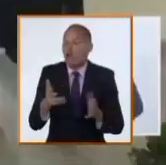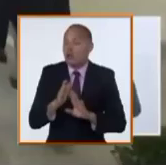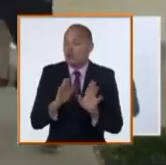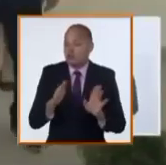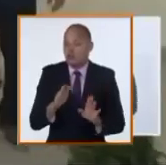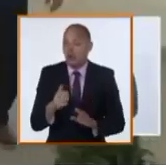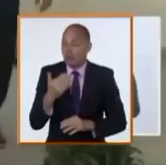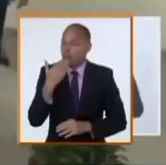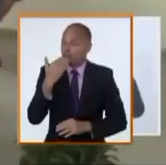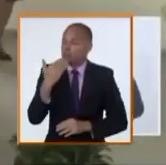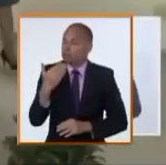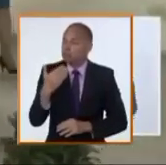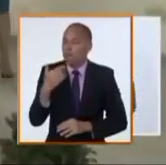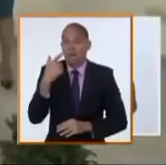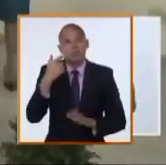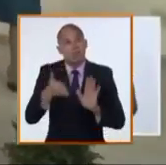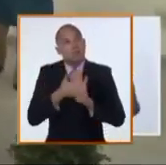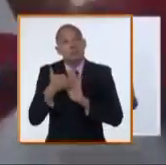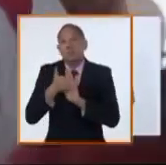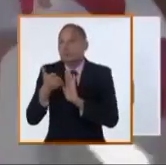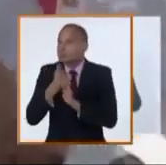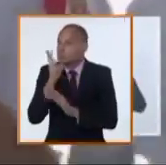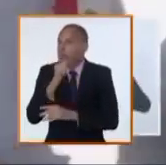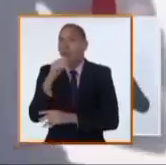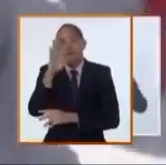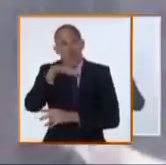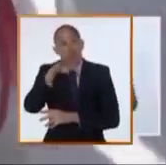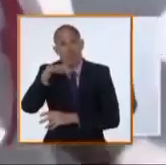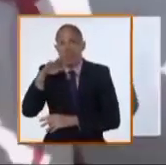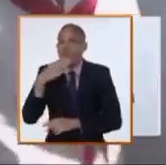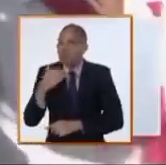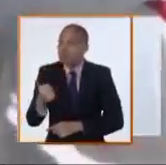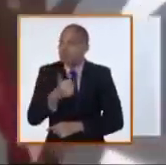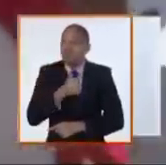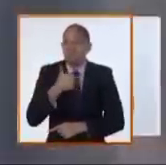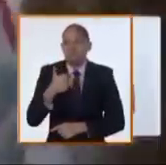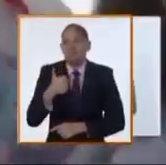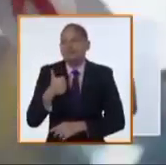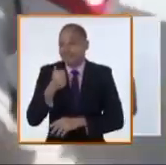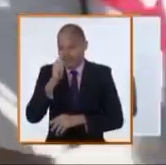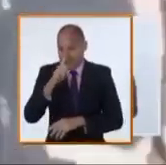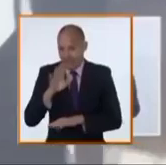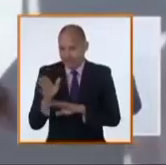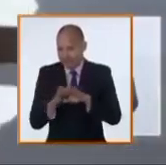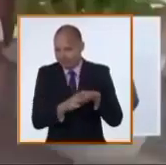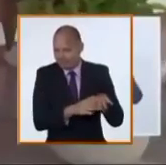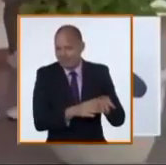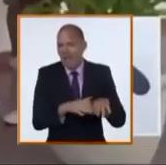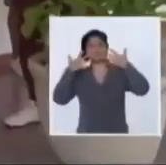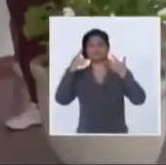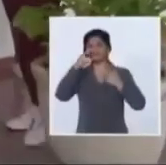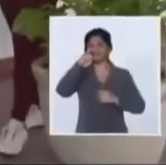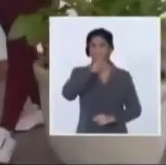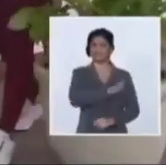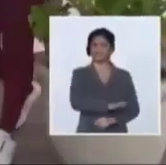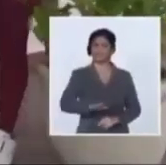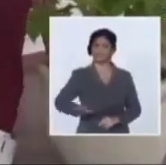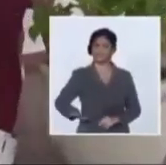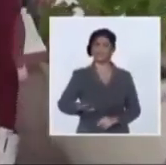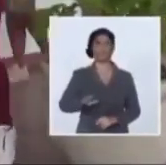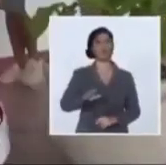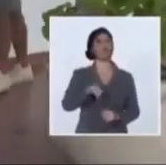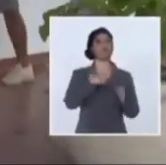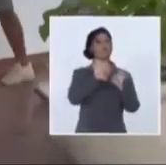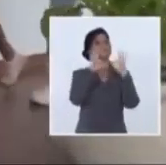intersectorial y comunitario pero fue también este día el de diversas motivaciones para niñas niños y